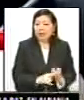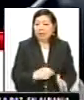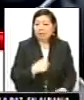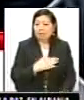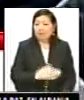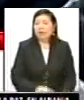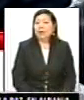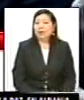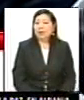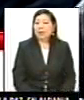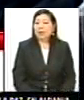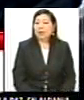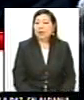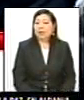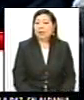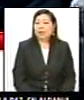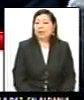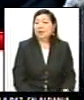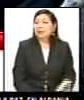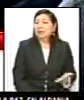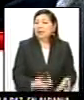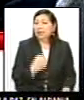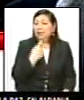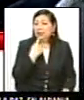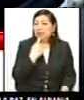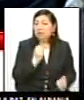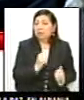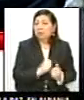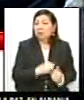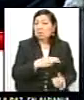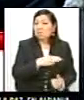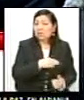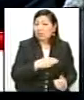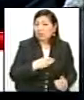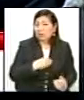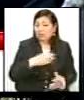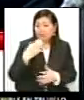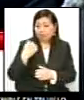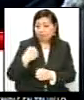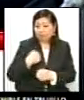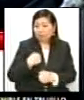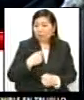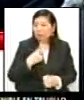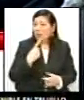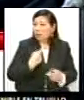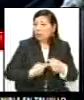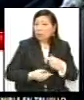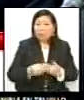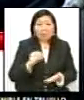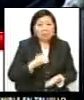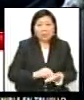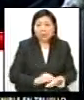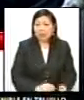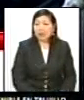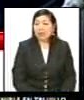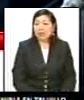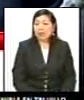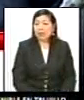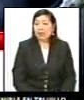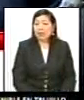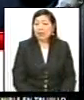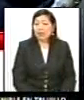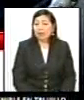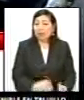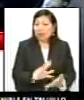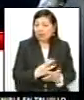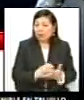favorable. Y supuestamente dice que porque el ministro del Interior no lo repuso, ha cometido delito